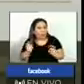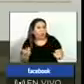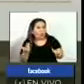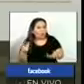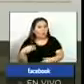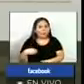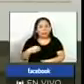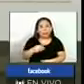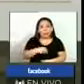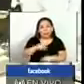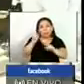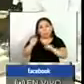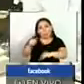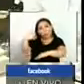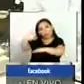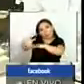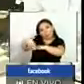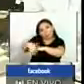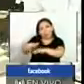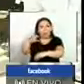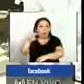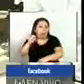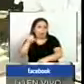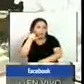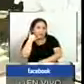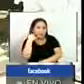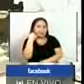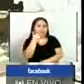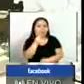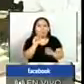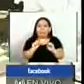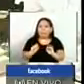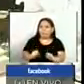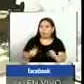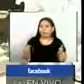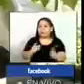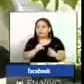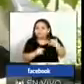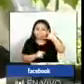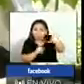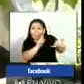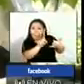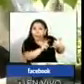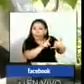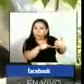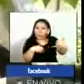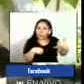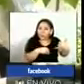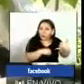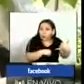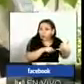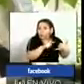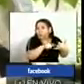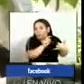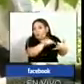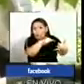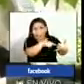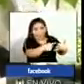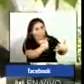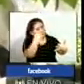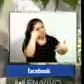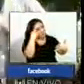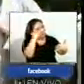decir que por medio de mensajes o llamadas telefónicas, los pobladores pueden hacer consultas. Si el equipo médico considera